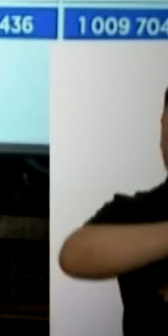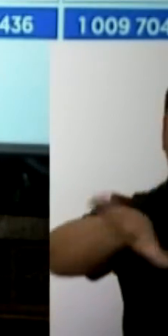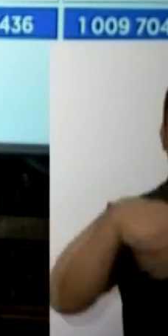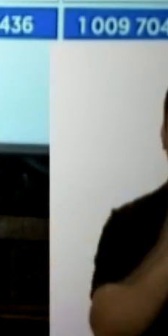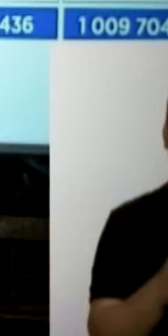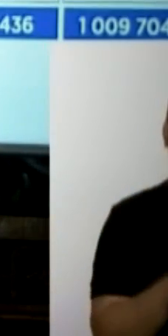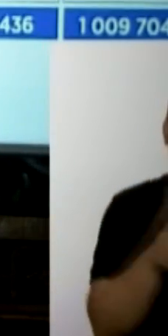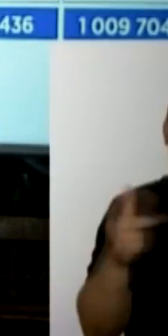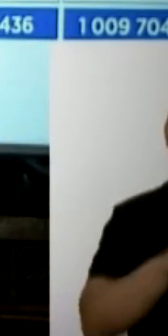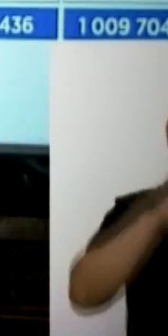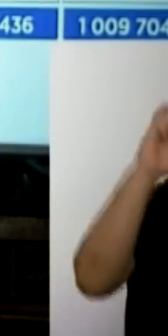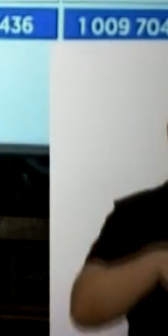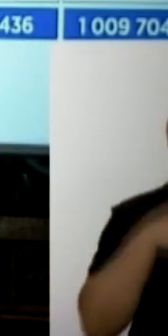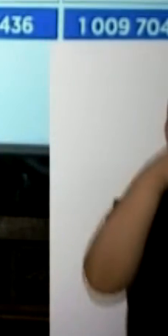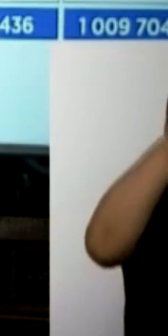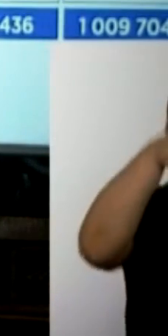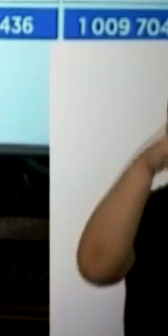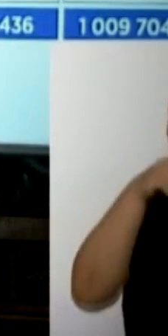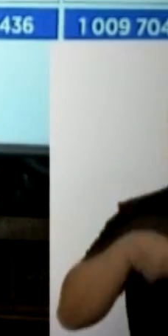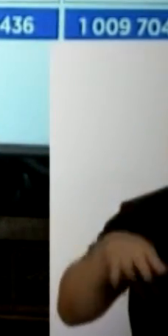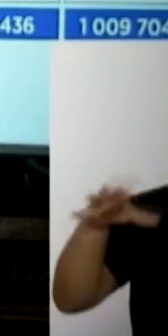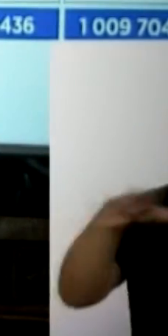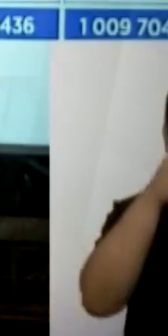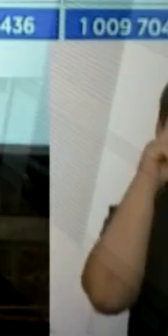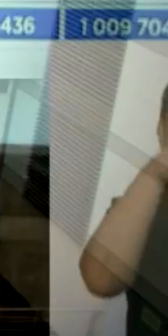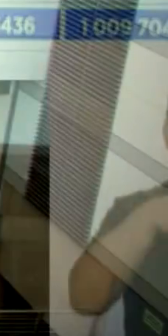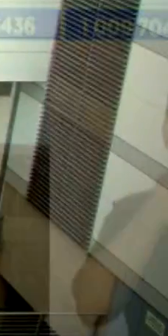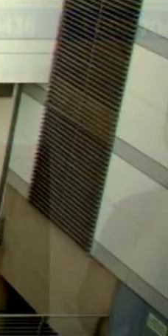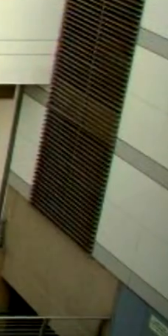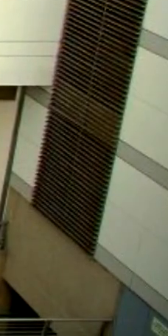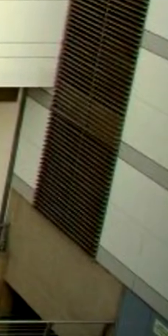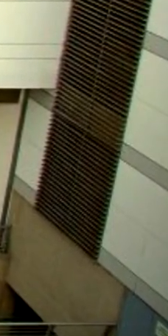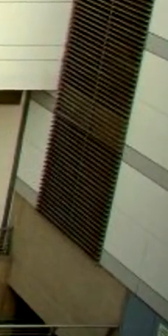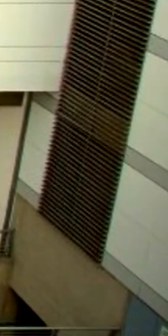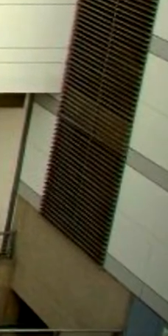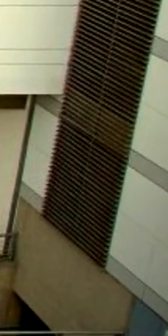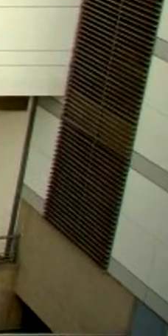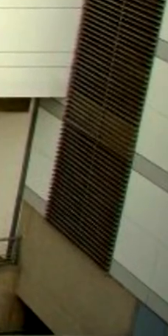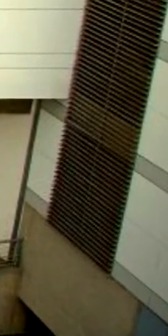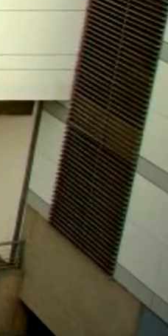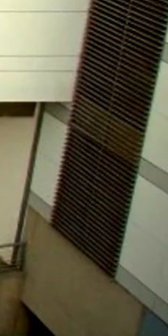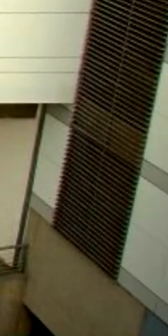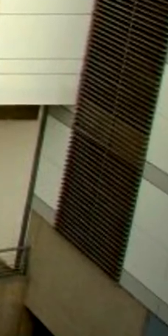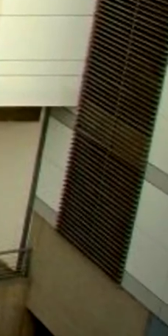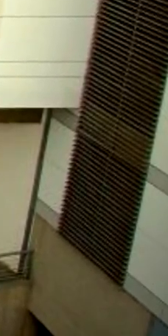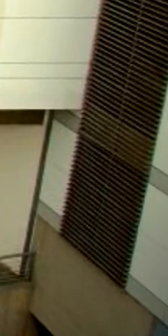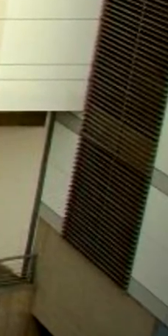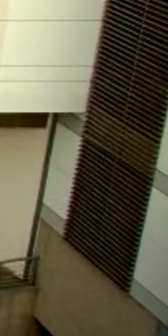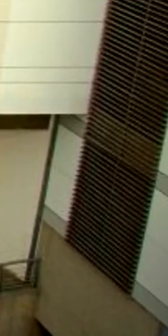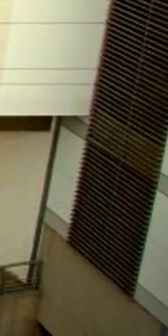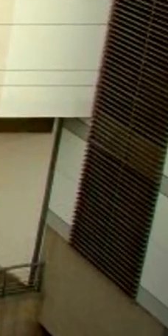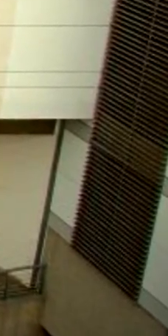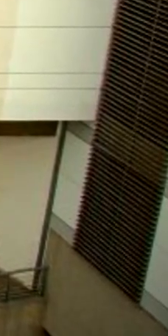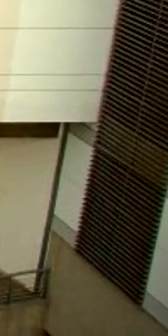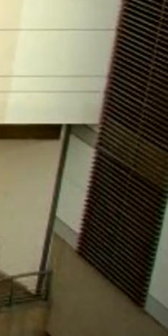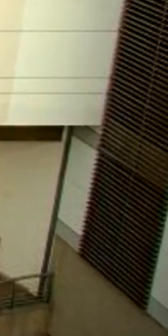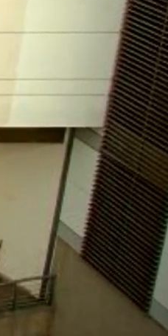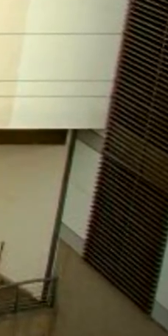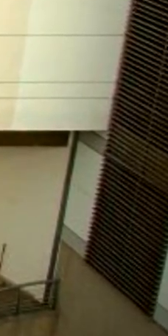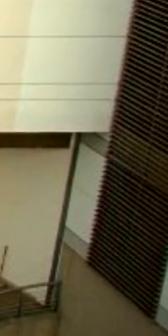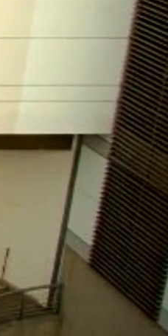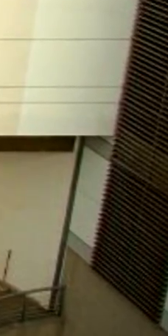grandes proyectos que mejoran la productividad del Estado peruano. Aseveró, reactivación económica,